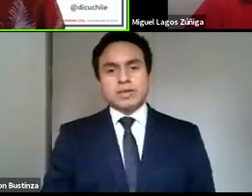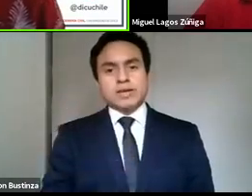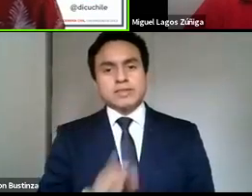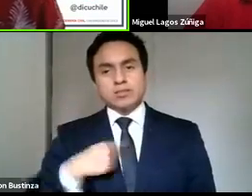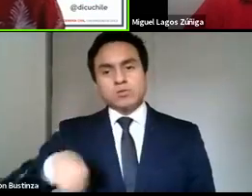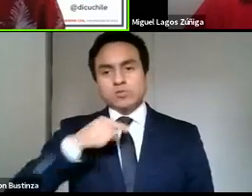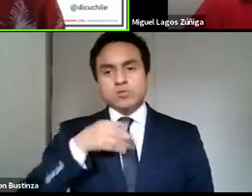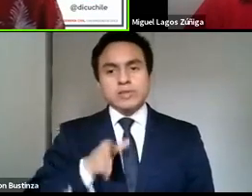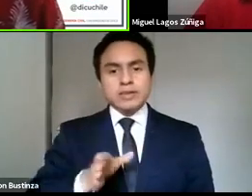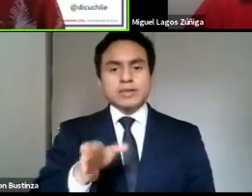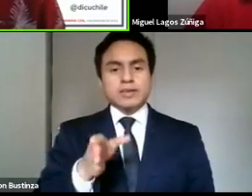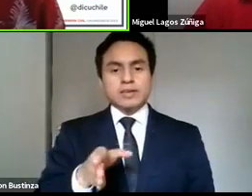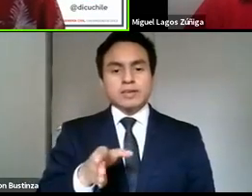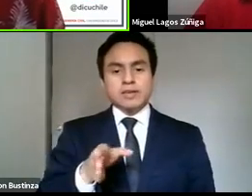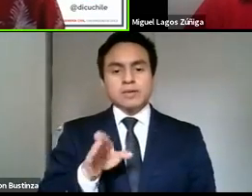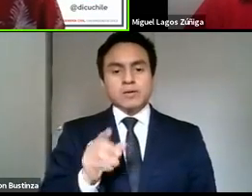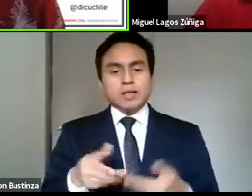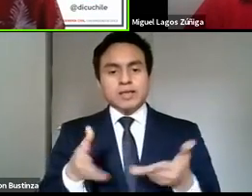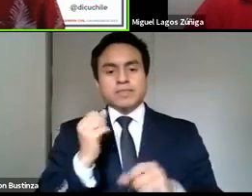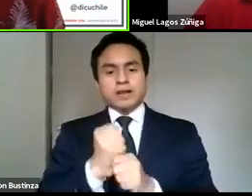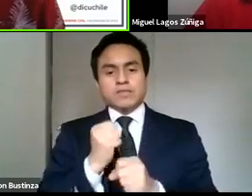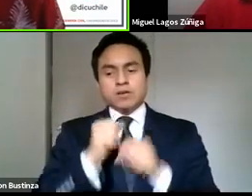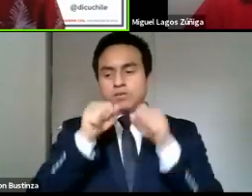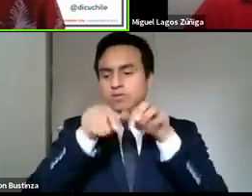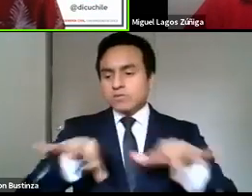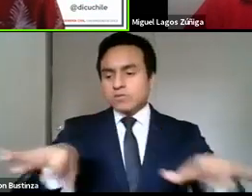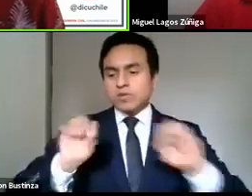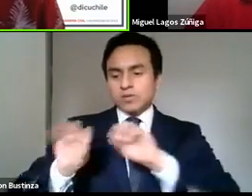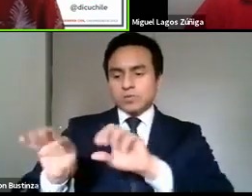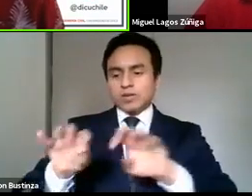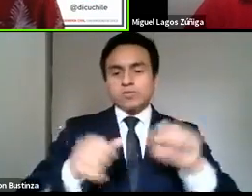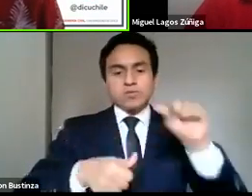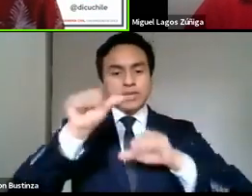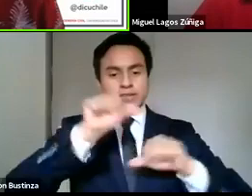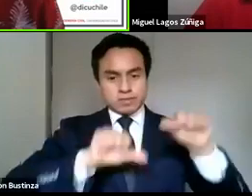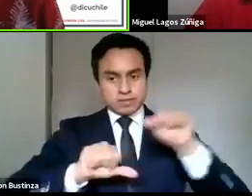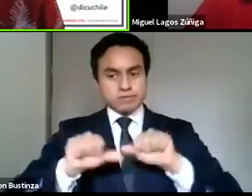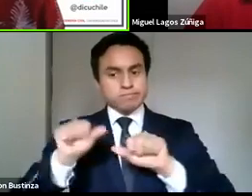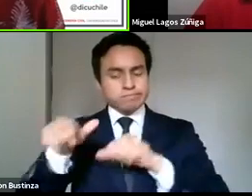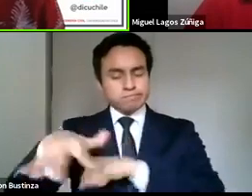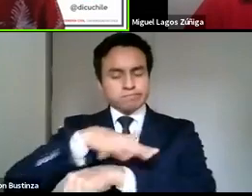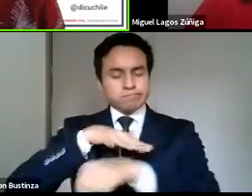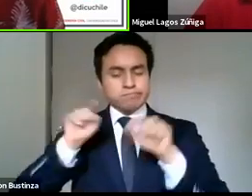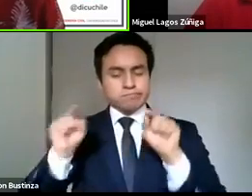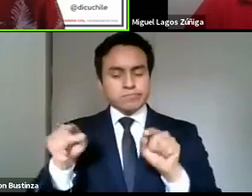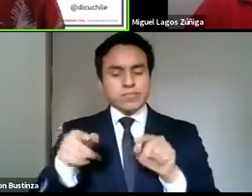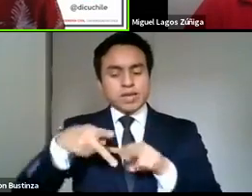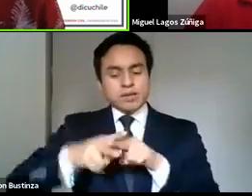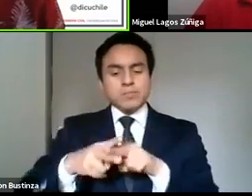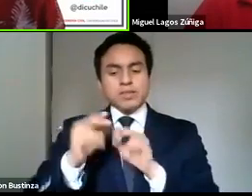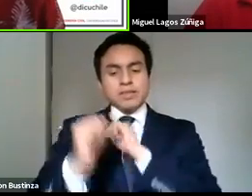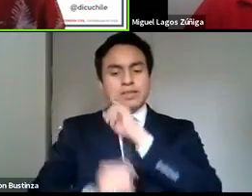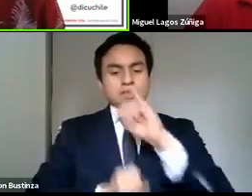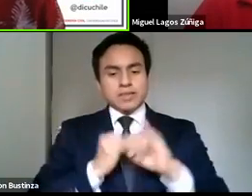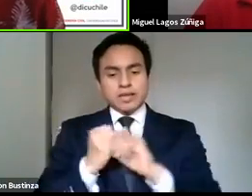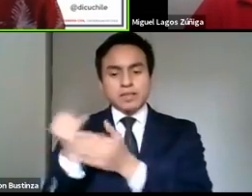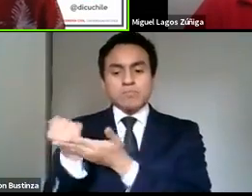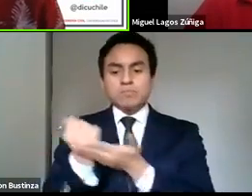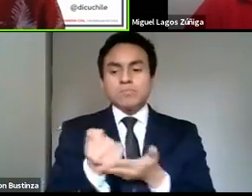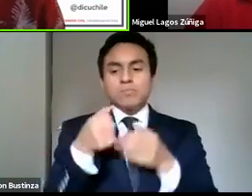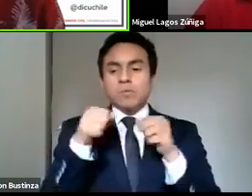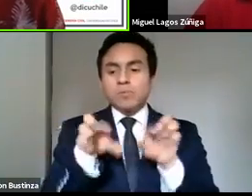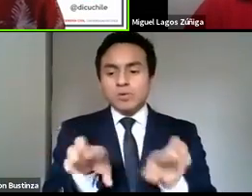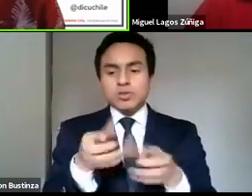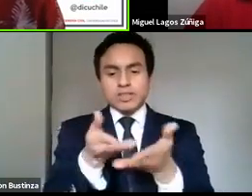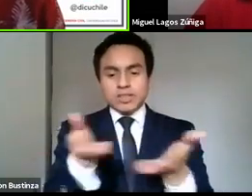seguir extendiendo el trabajo de difusión y divulgación de las ciencias en este contexto en que las herramientas digitales pueden ser una oportunidad